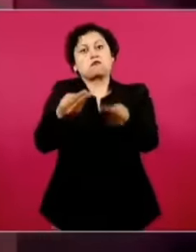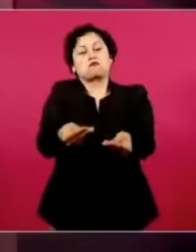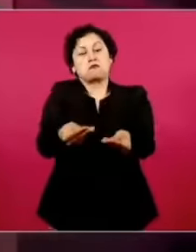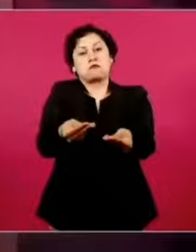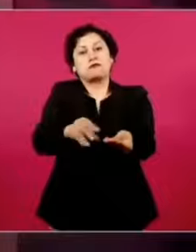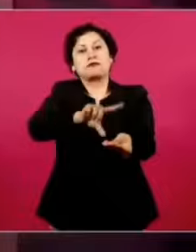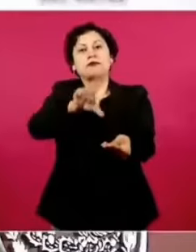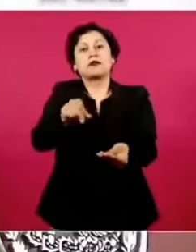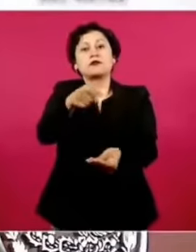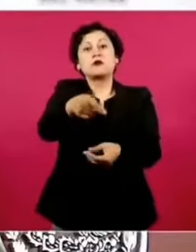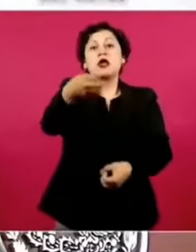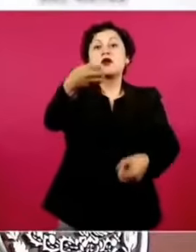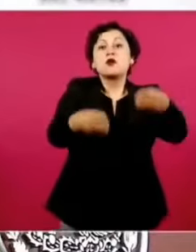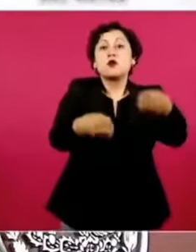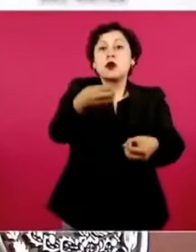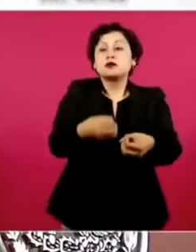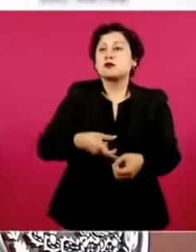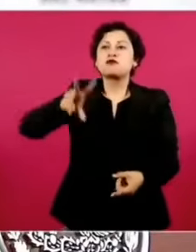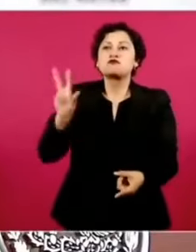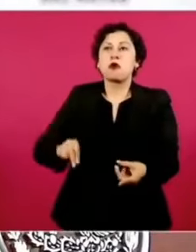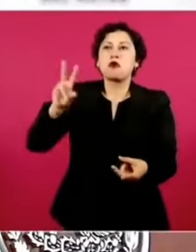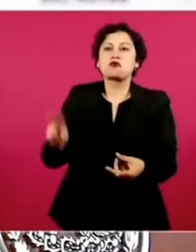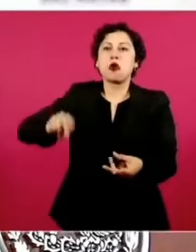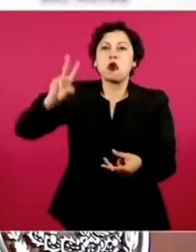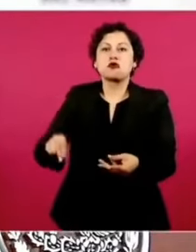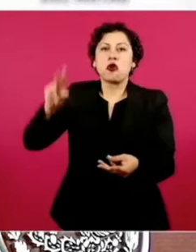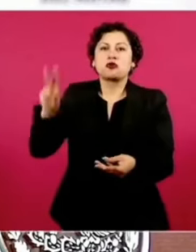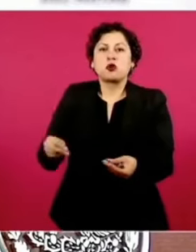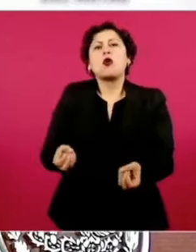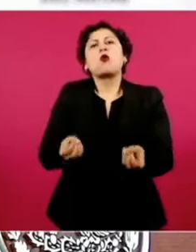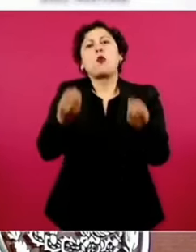se las autorizan los jueces.